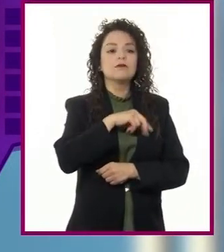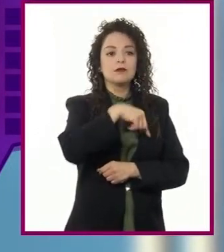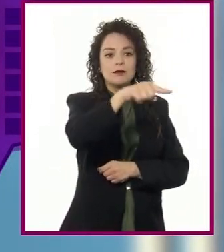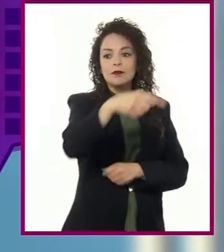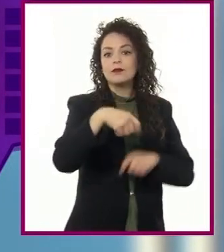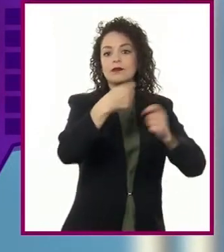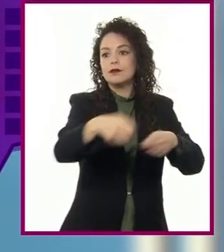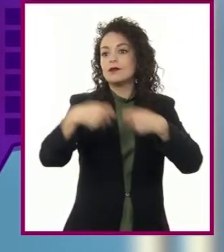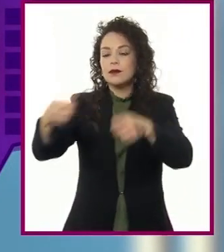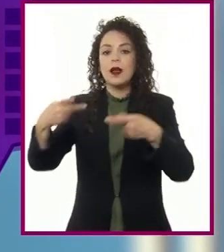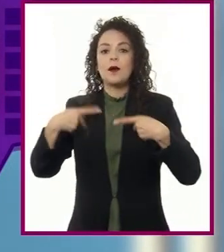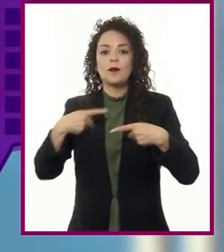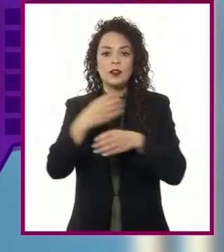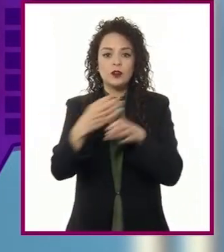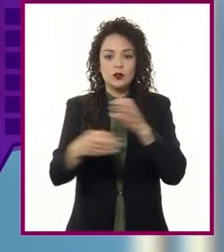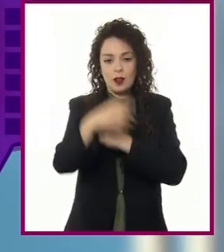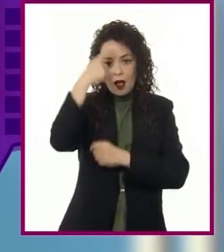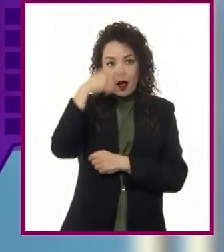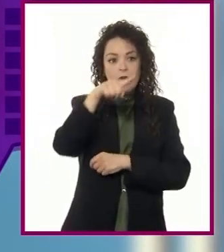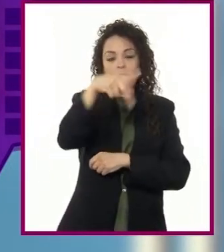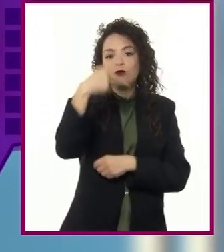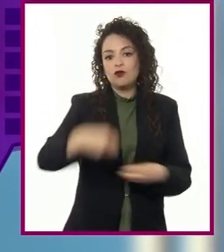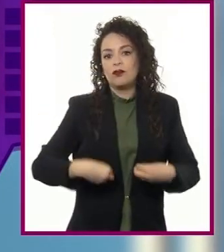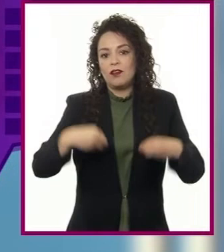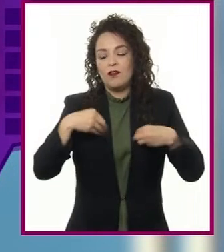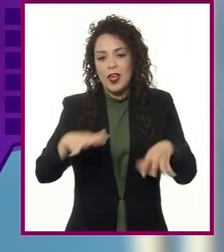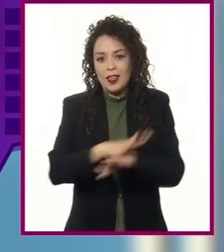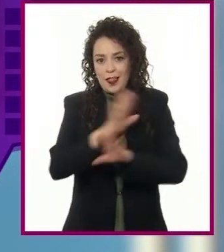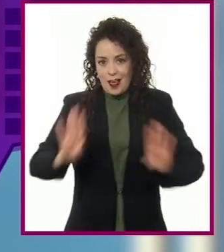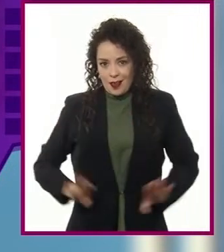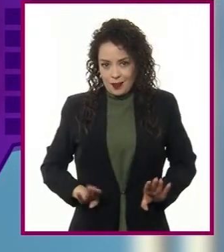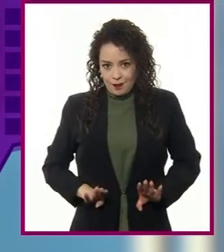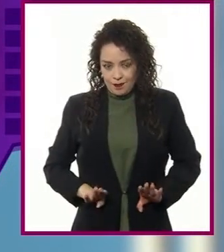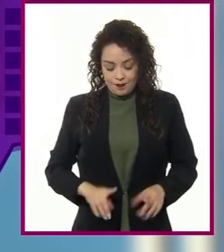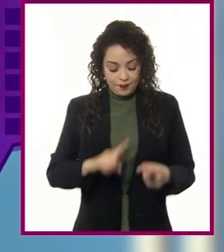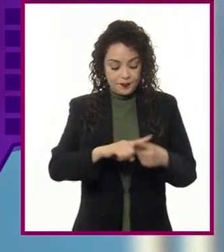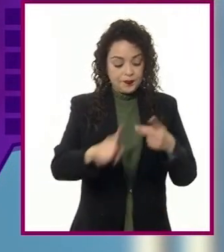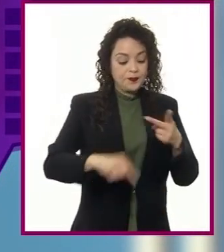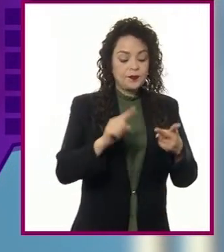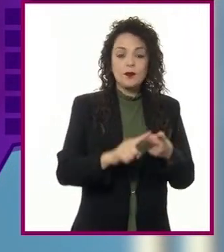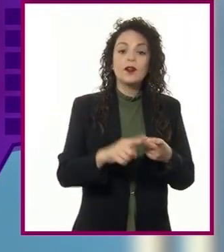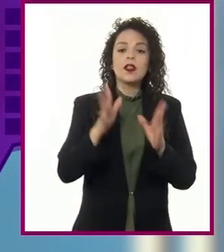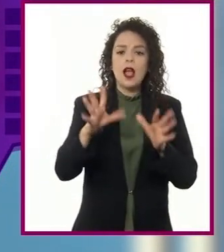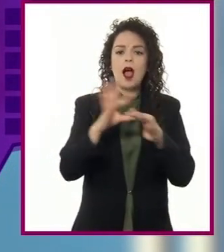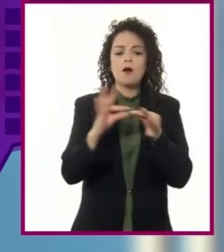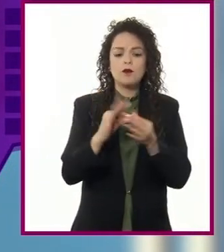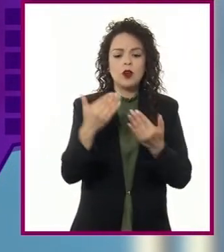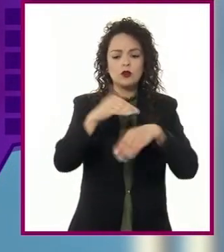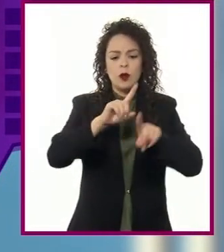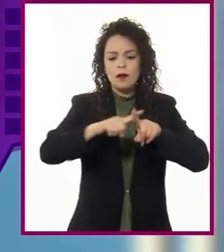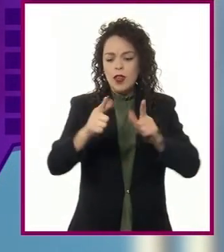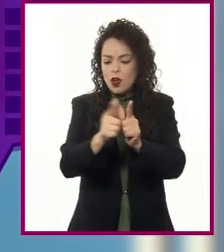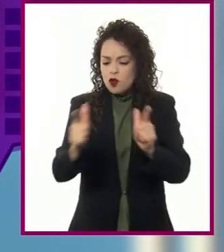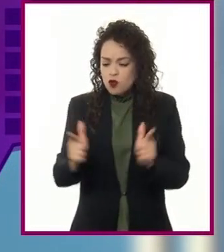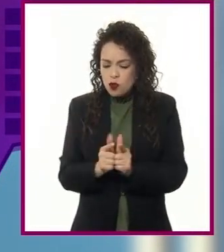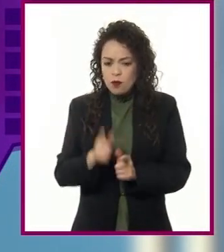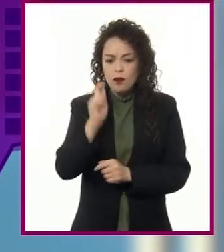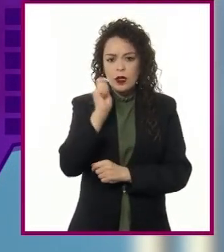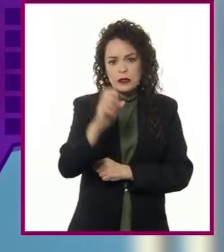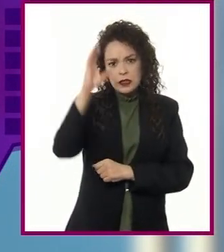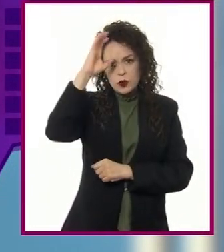demás. Hablamos sobre los diferentes grupos sociales, culturales y de integración que